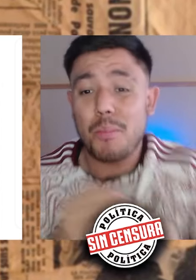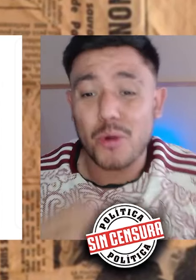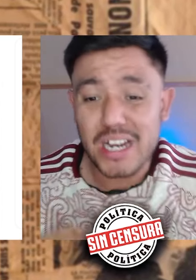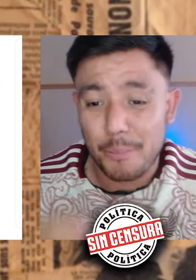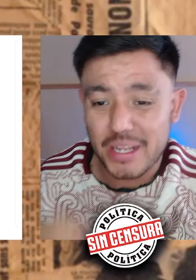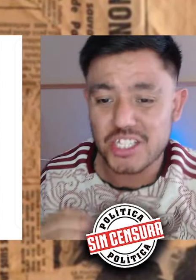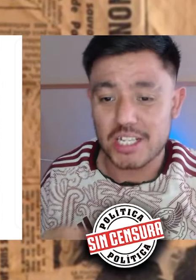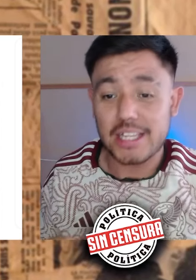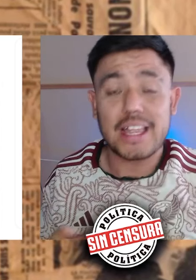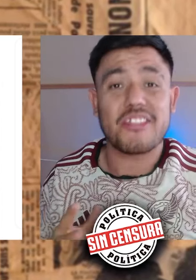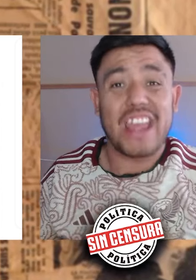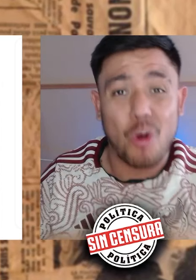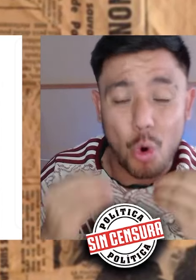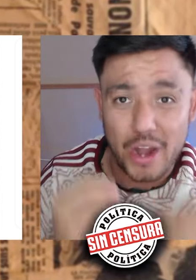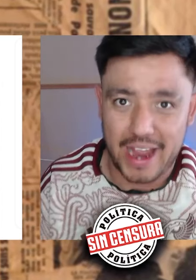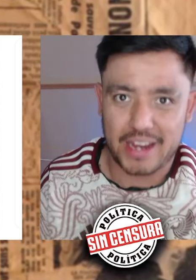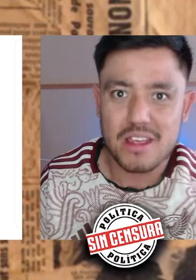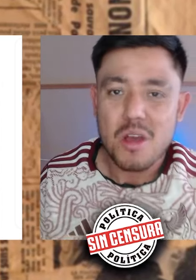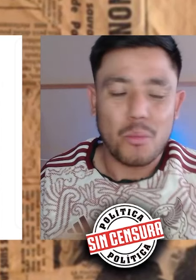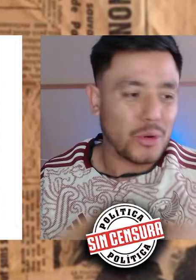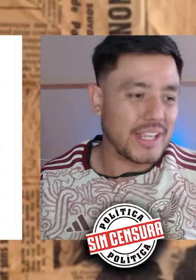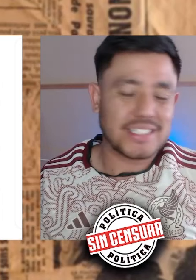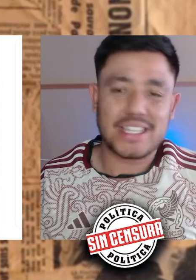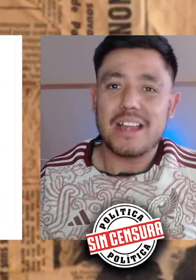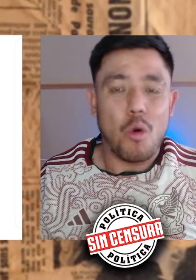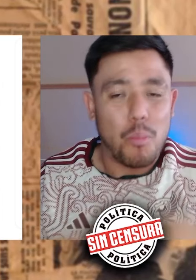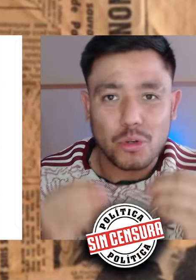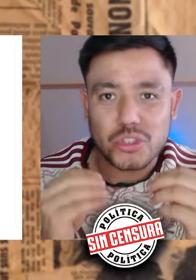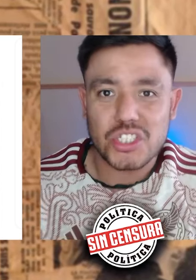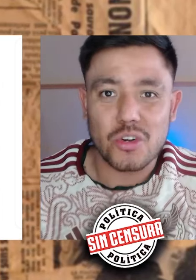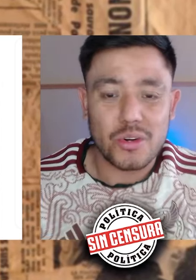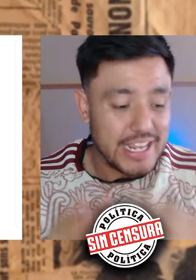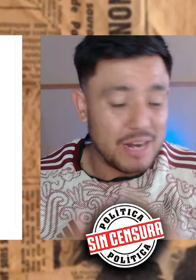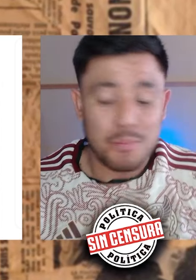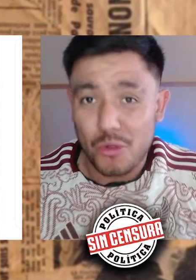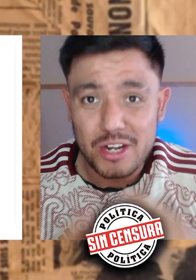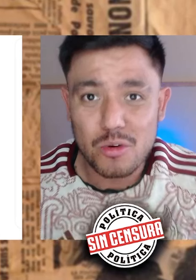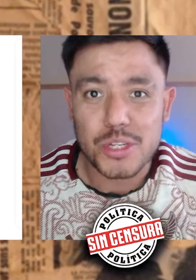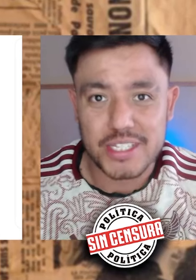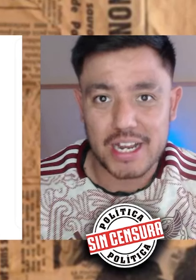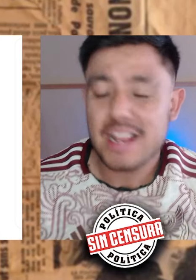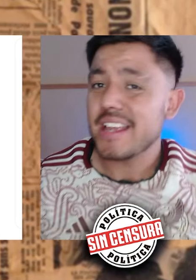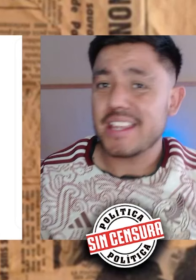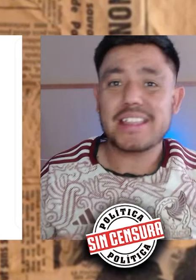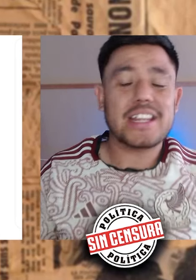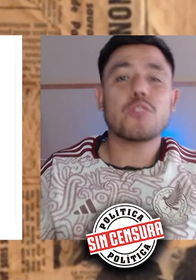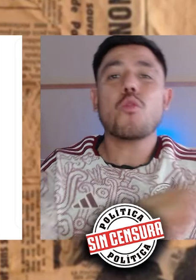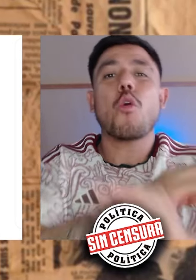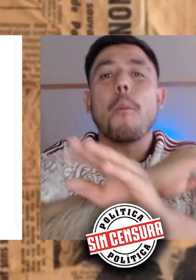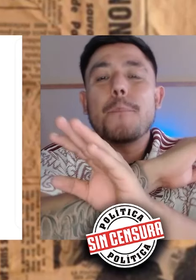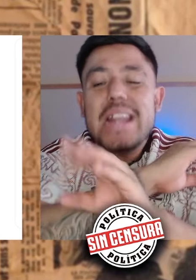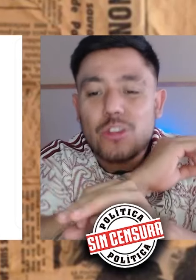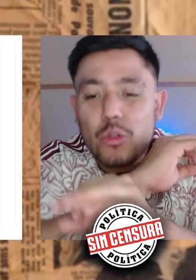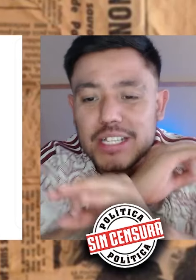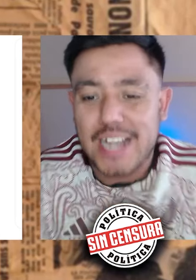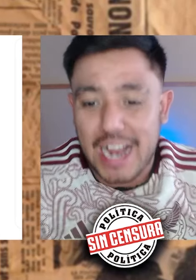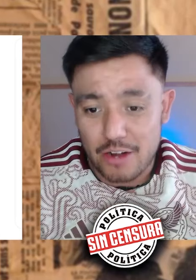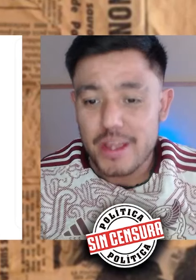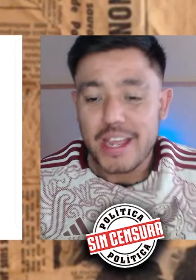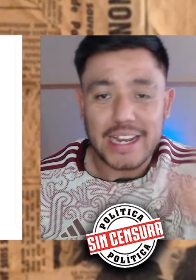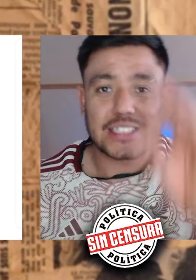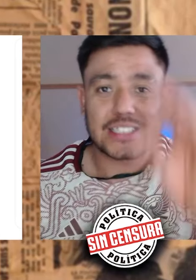hasta se me pone la piel chinita de coraje porque esta oposición y y el poder judicial ya tienen un completo